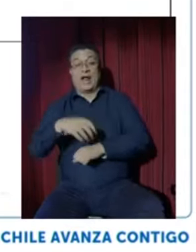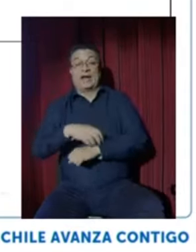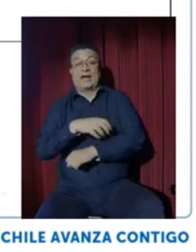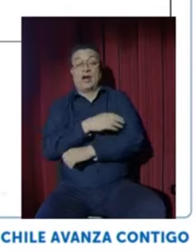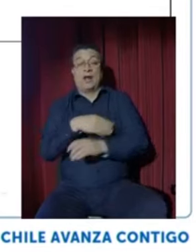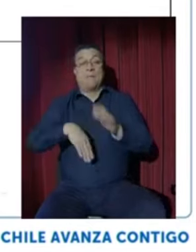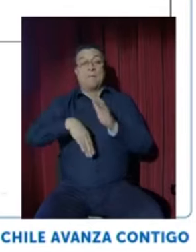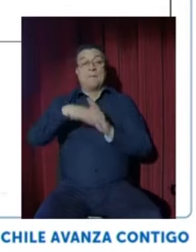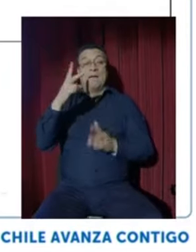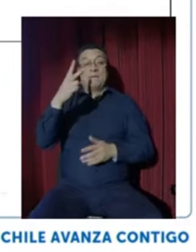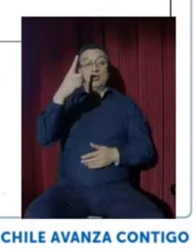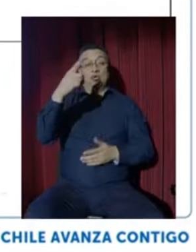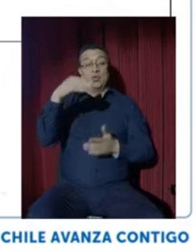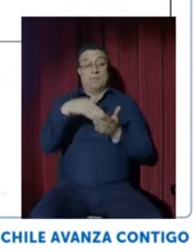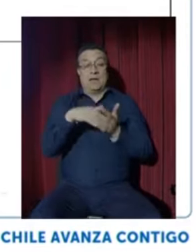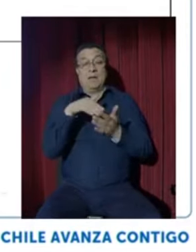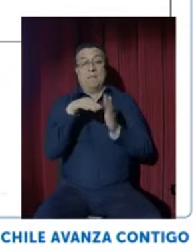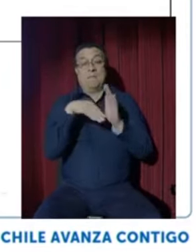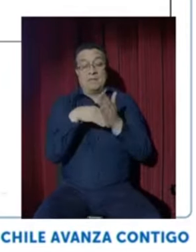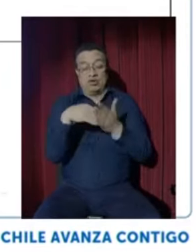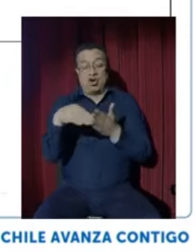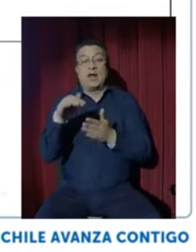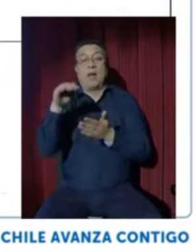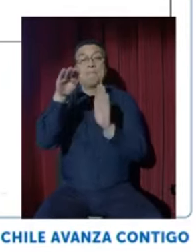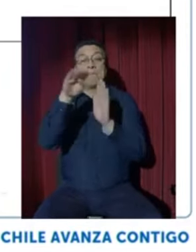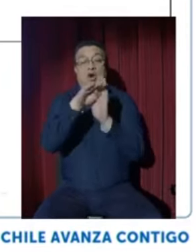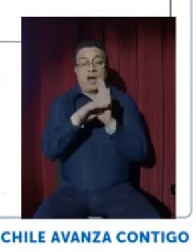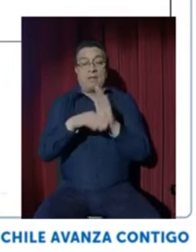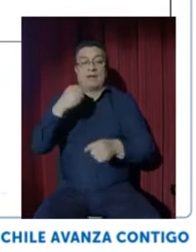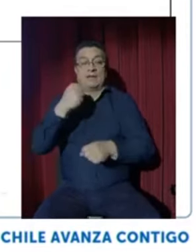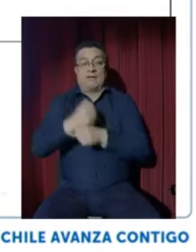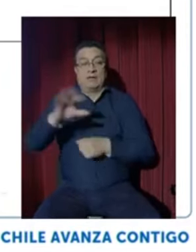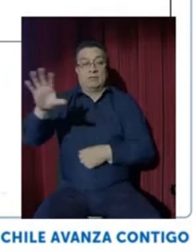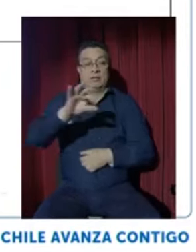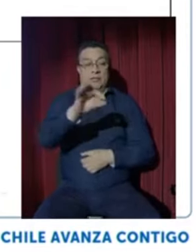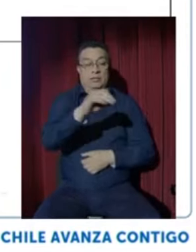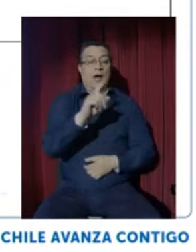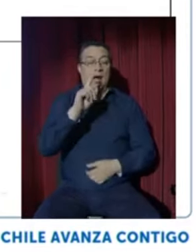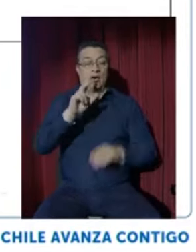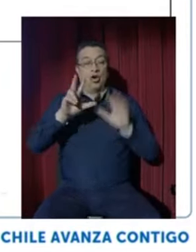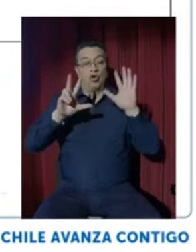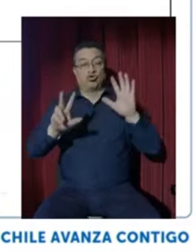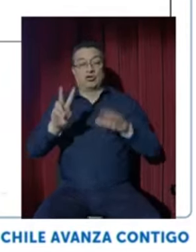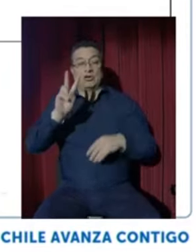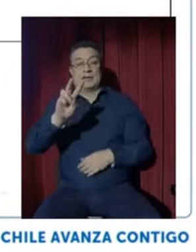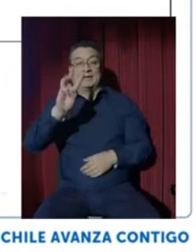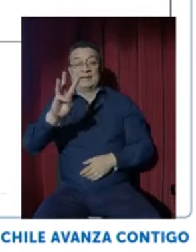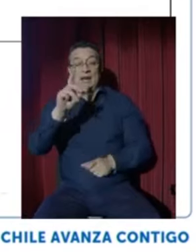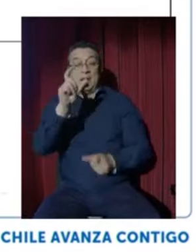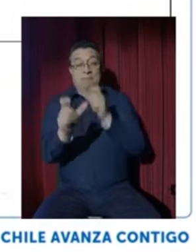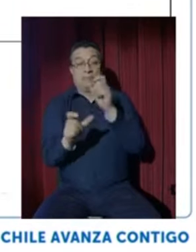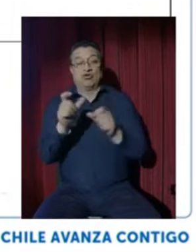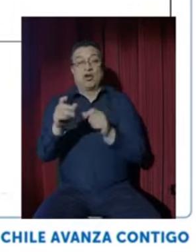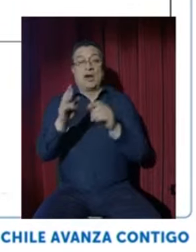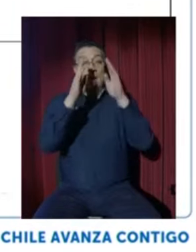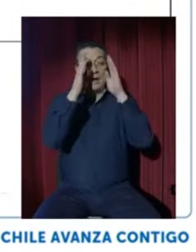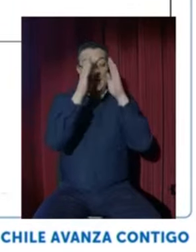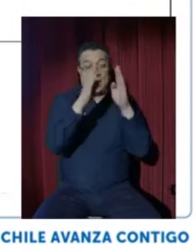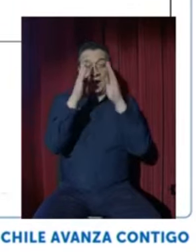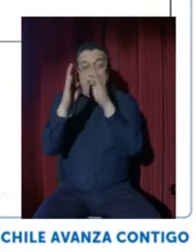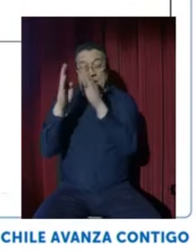21,000 millones de pesos en programas de empleo destaco las 823 personas que estamos